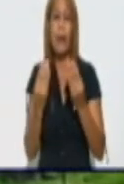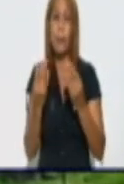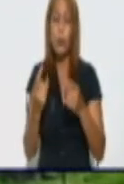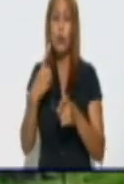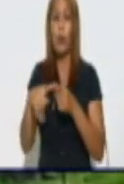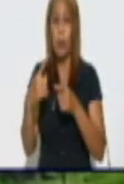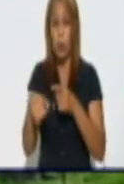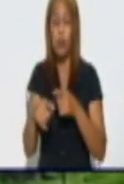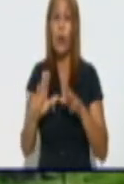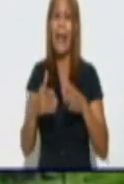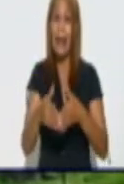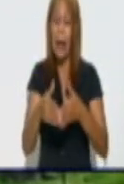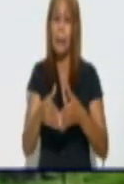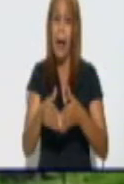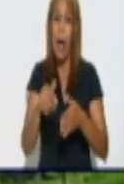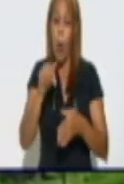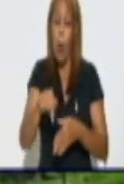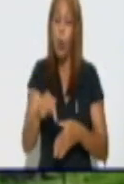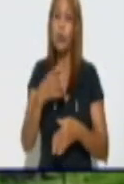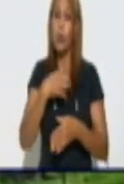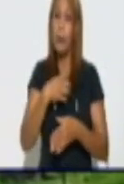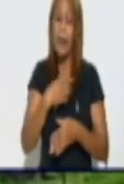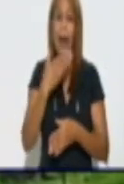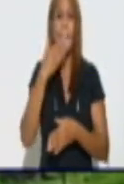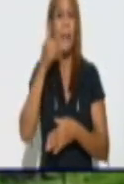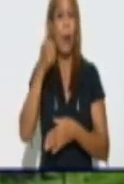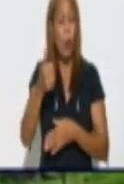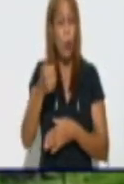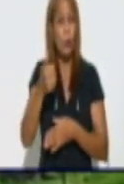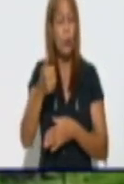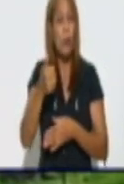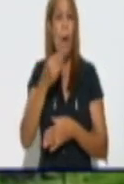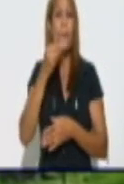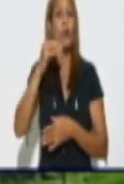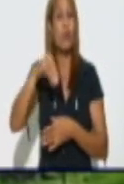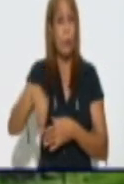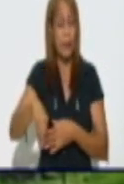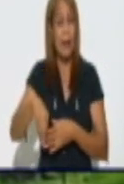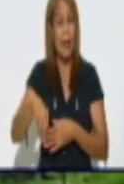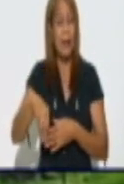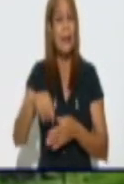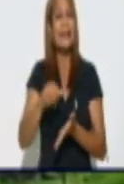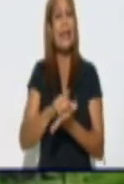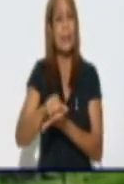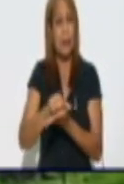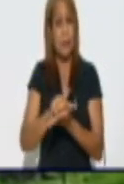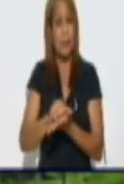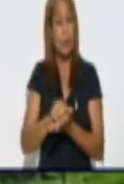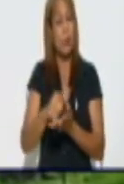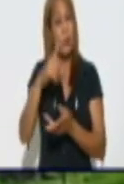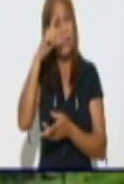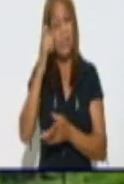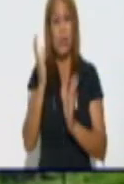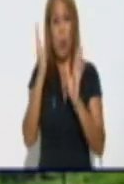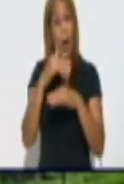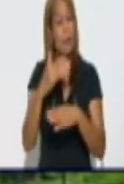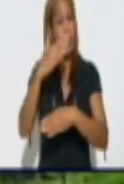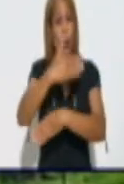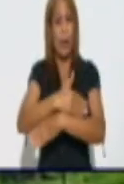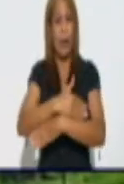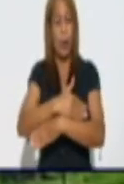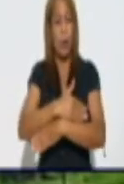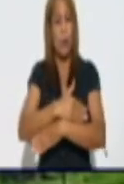mejor panorámica desde el servicio que ofrece esta entidad si no existiera el bloqueo. Y vamos a dedicarlo a